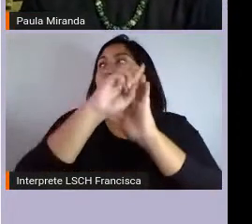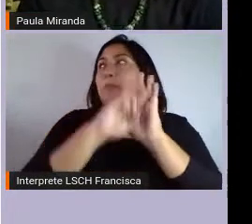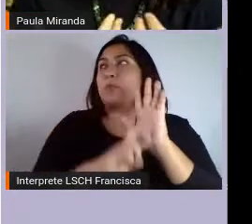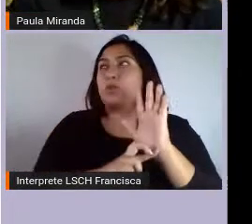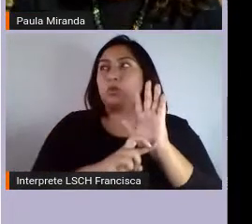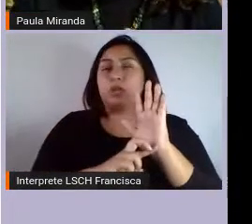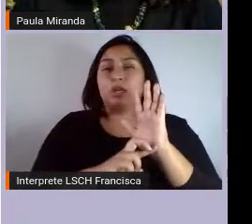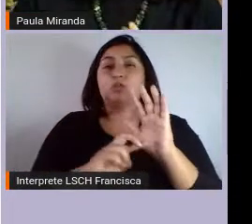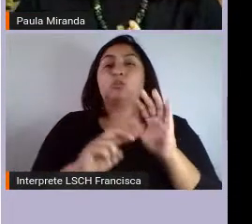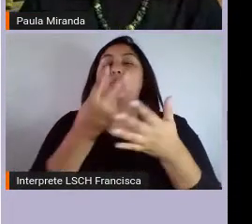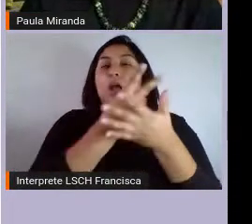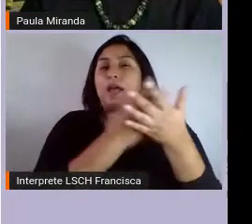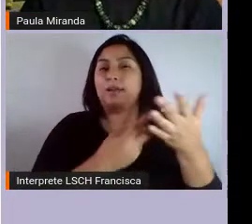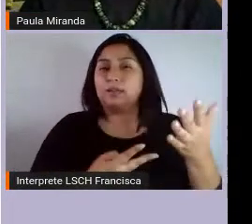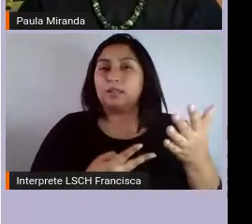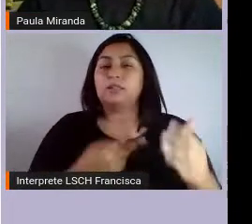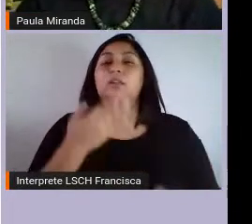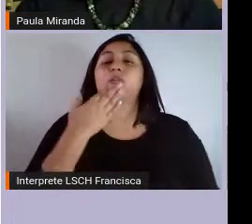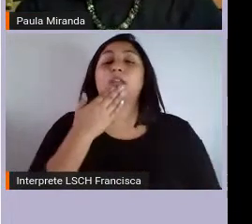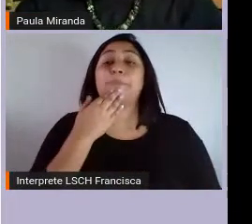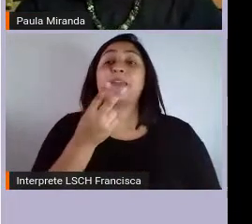artístico y también vital.